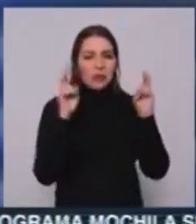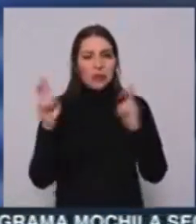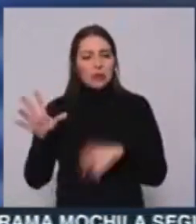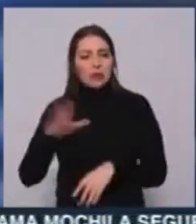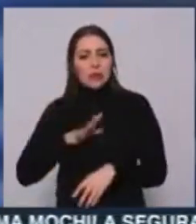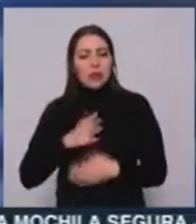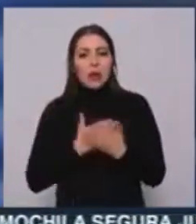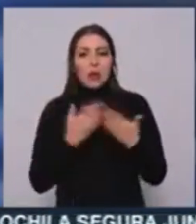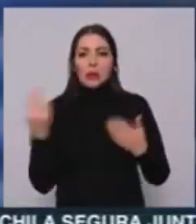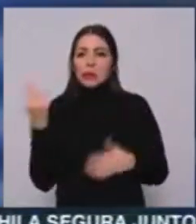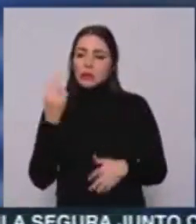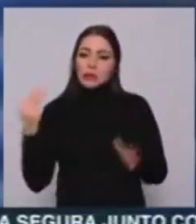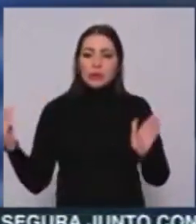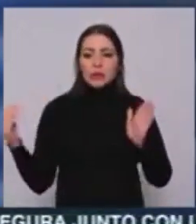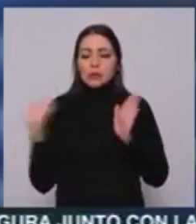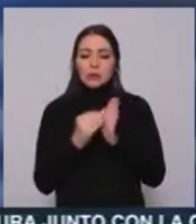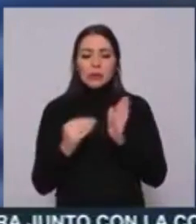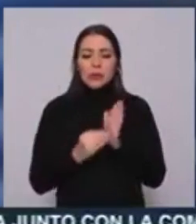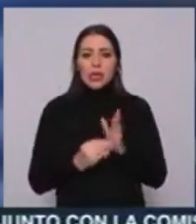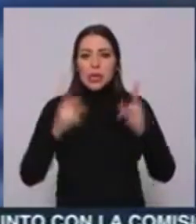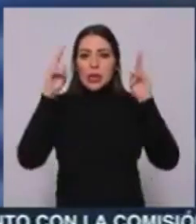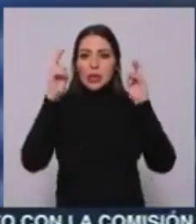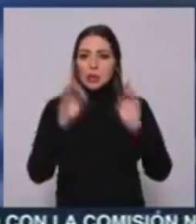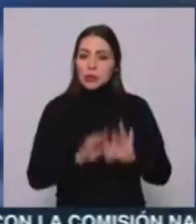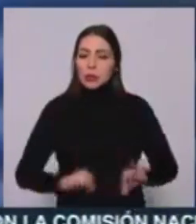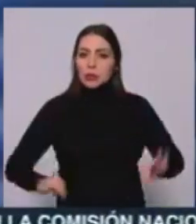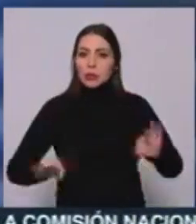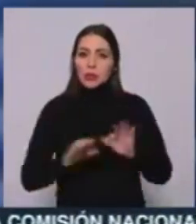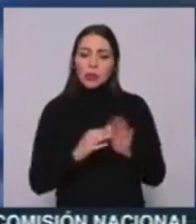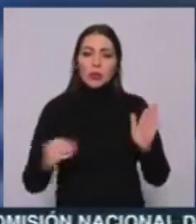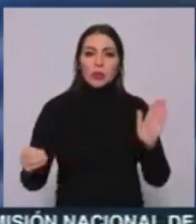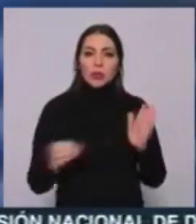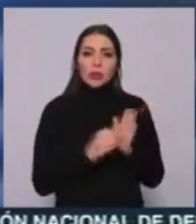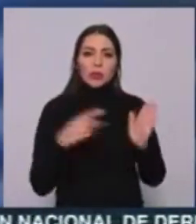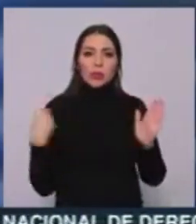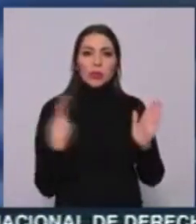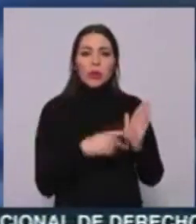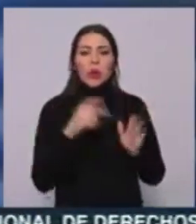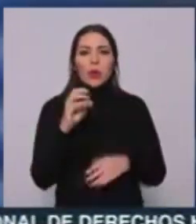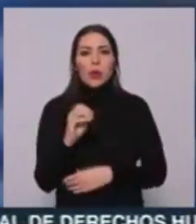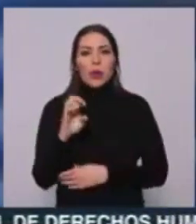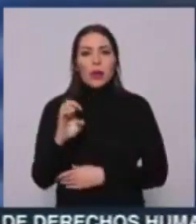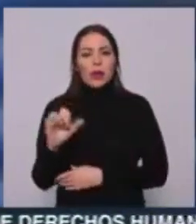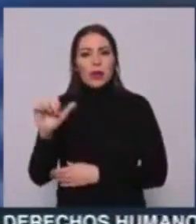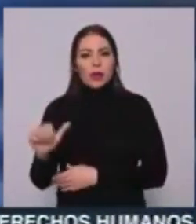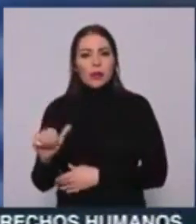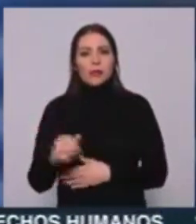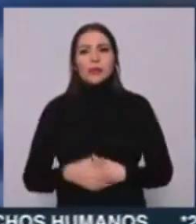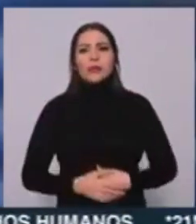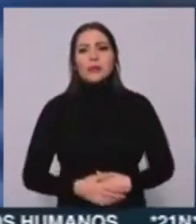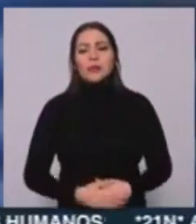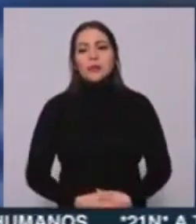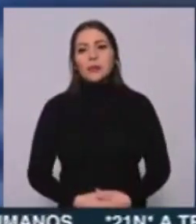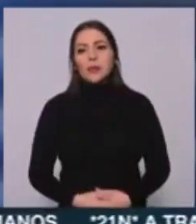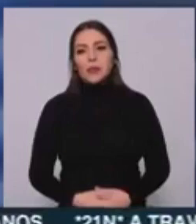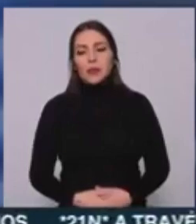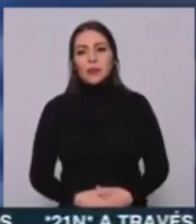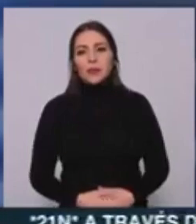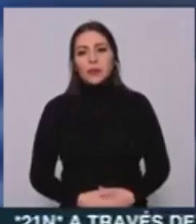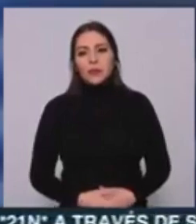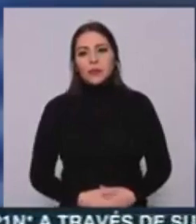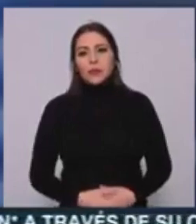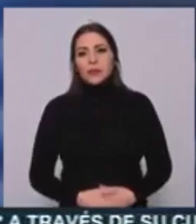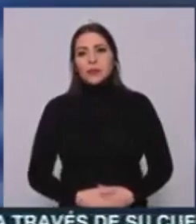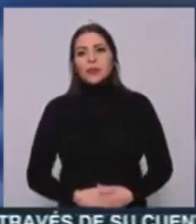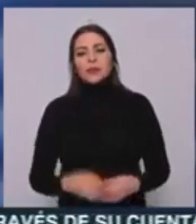parte de esta agenda renovada de la OEA. Es decir, necesitamos un momento de cicatrización de las